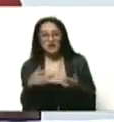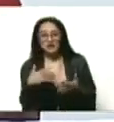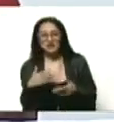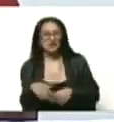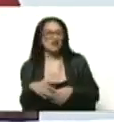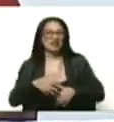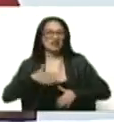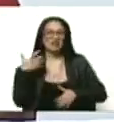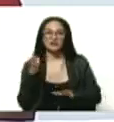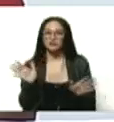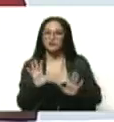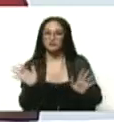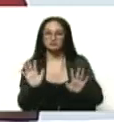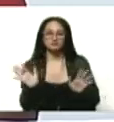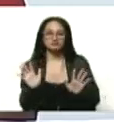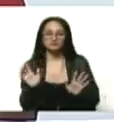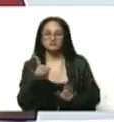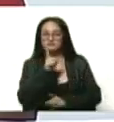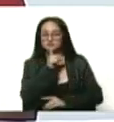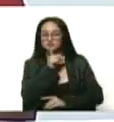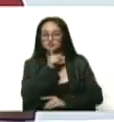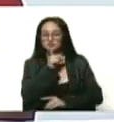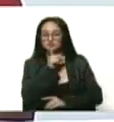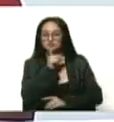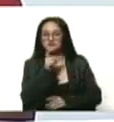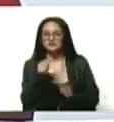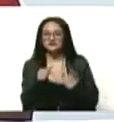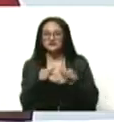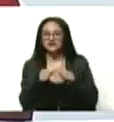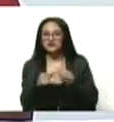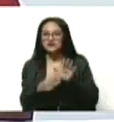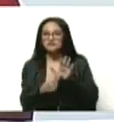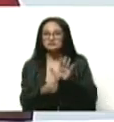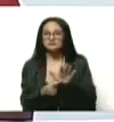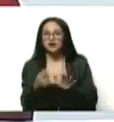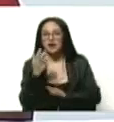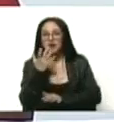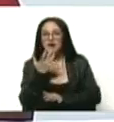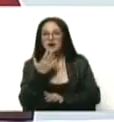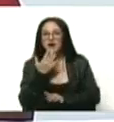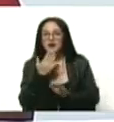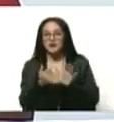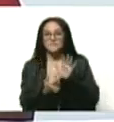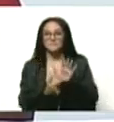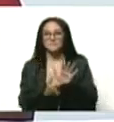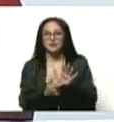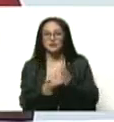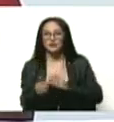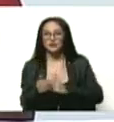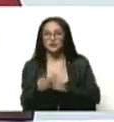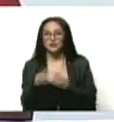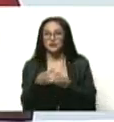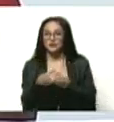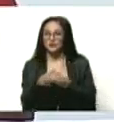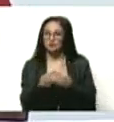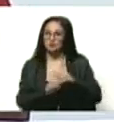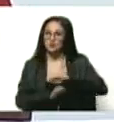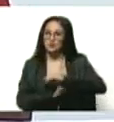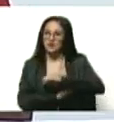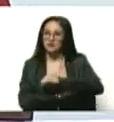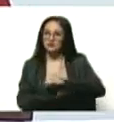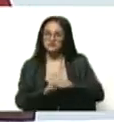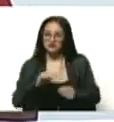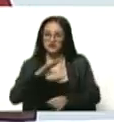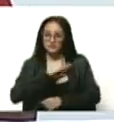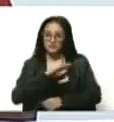arrebato. No, no, no. Tenemos que seguir el ejemplo de estas bases, el ejemplo que nos están dando a la dirigencia, las bases de nuestro